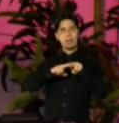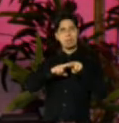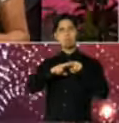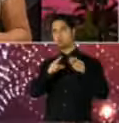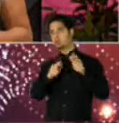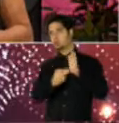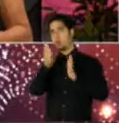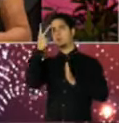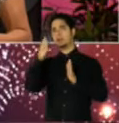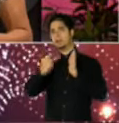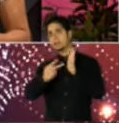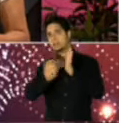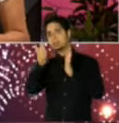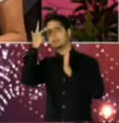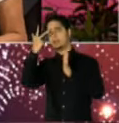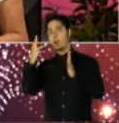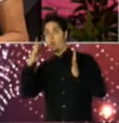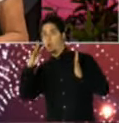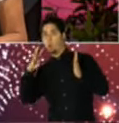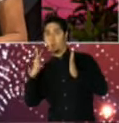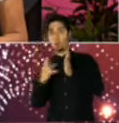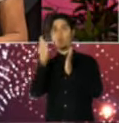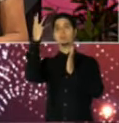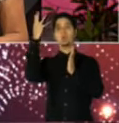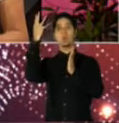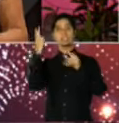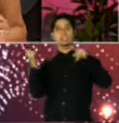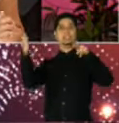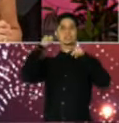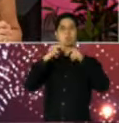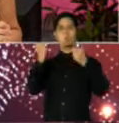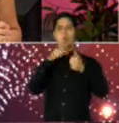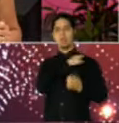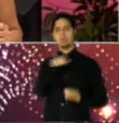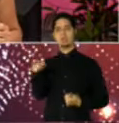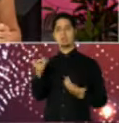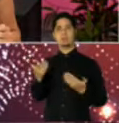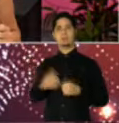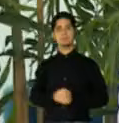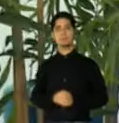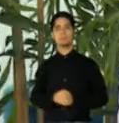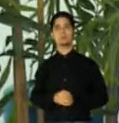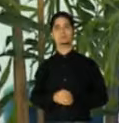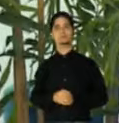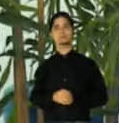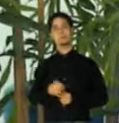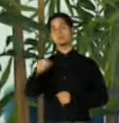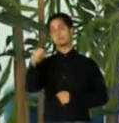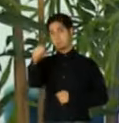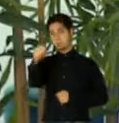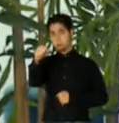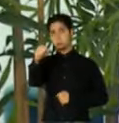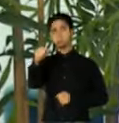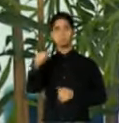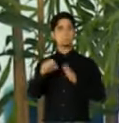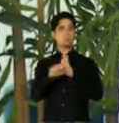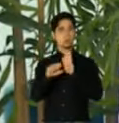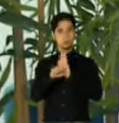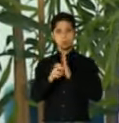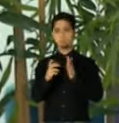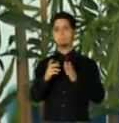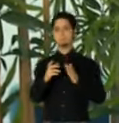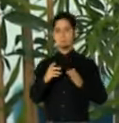un triple, de cuatro veces lo que teníamos en el pasado? Sí. Pues bien importante, Luz, no solamente que han cambiado algunos patrones como